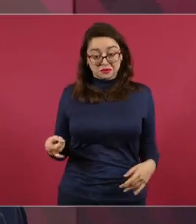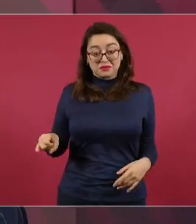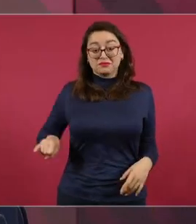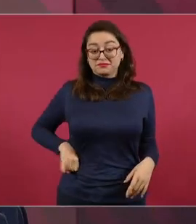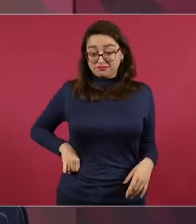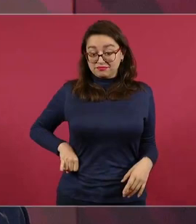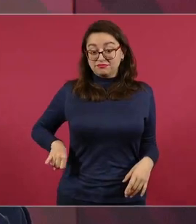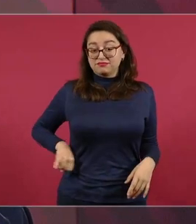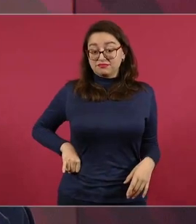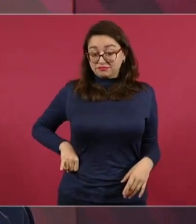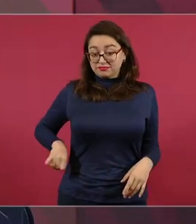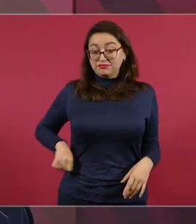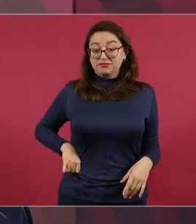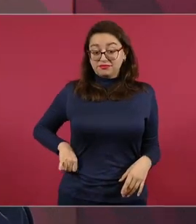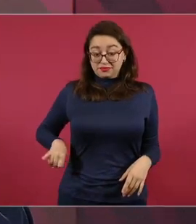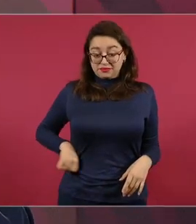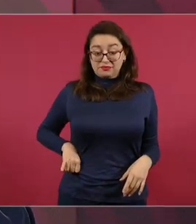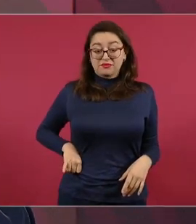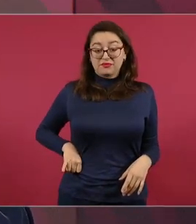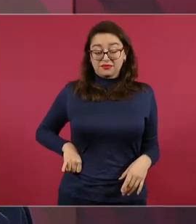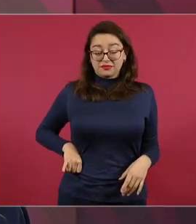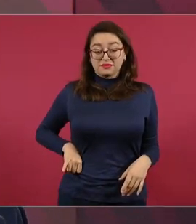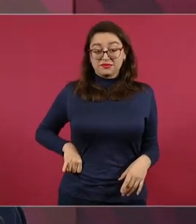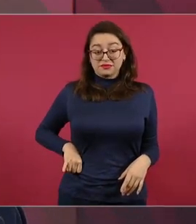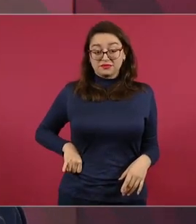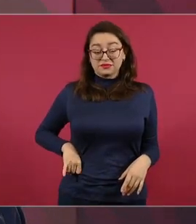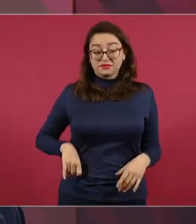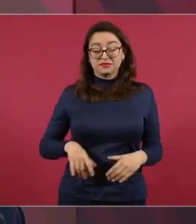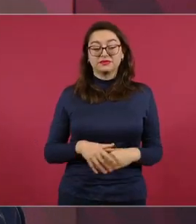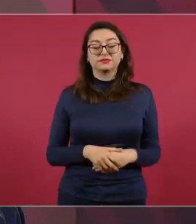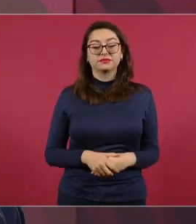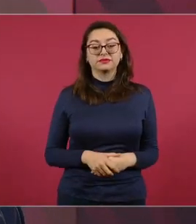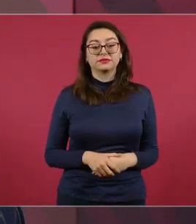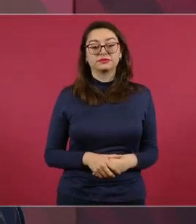divide o le